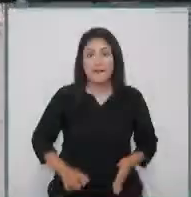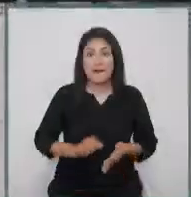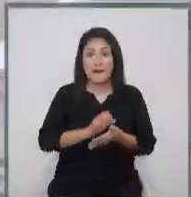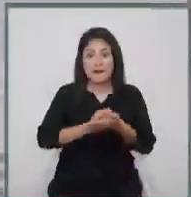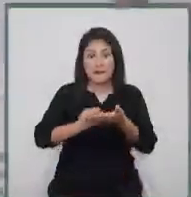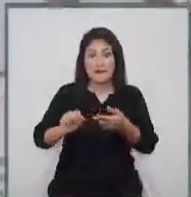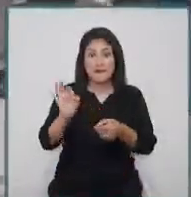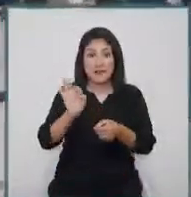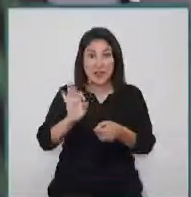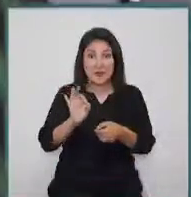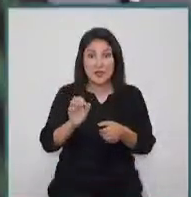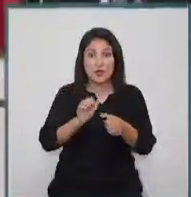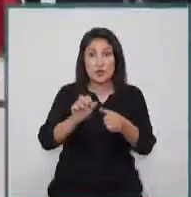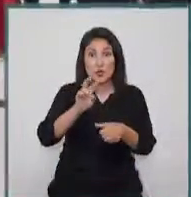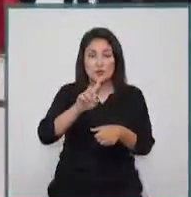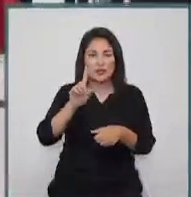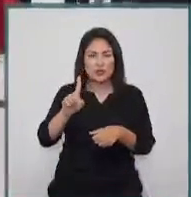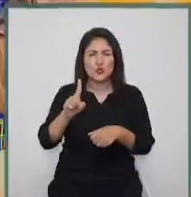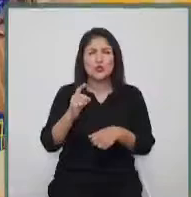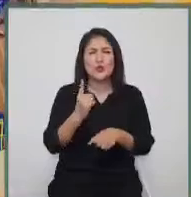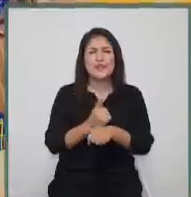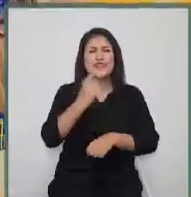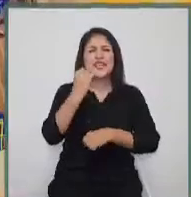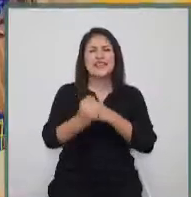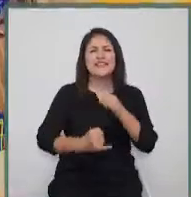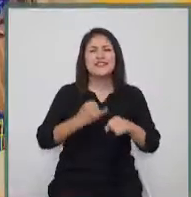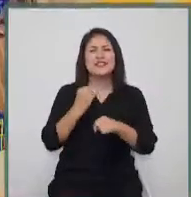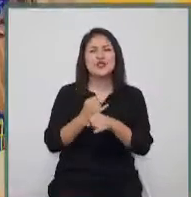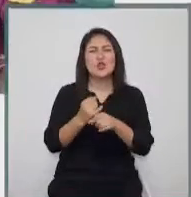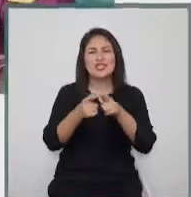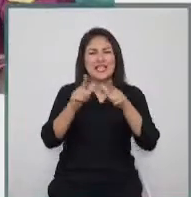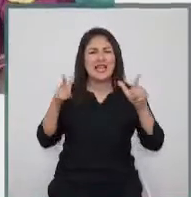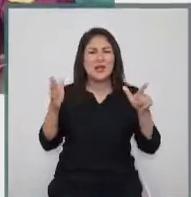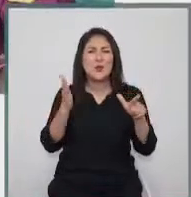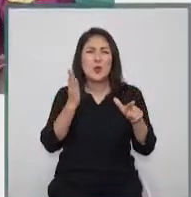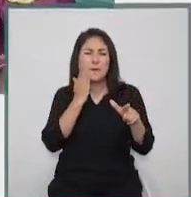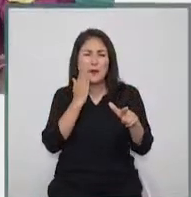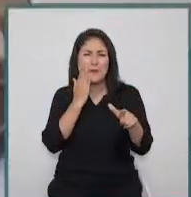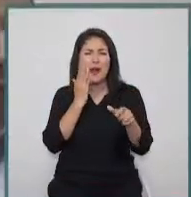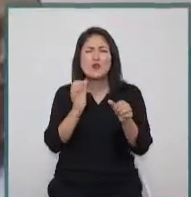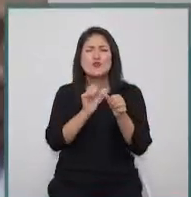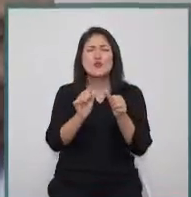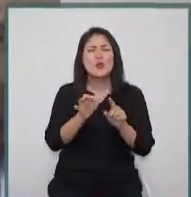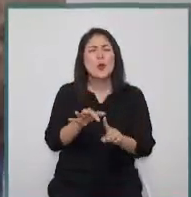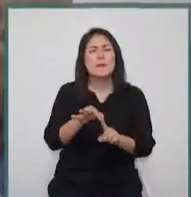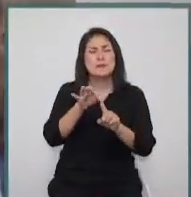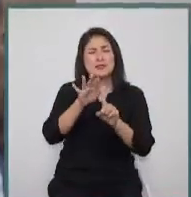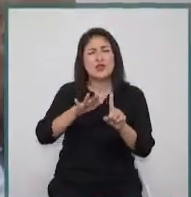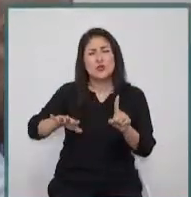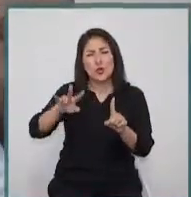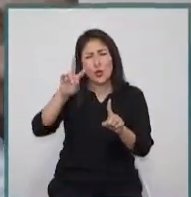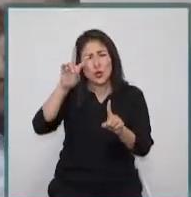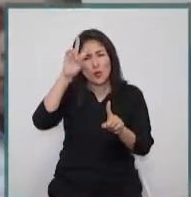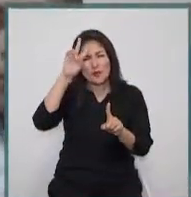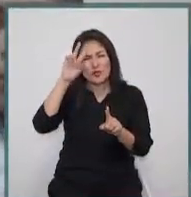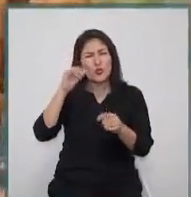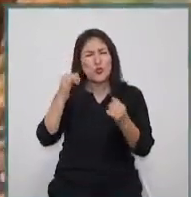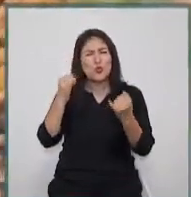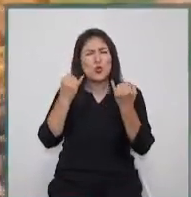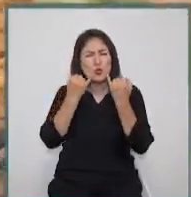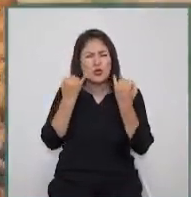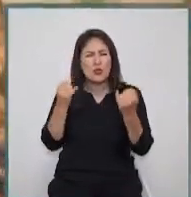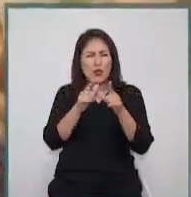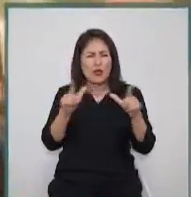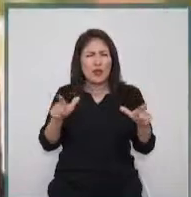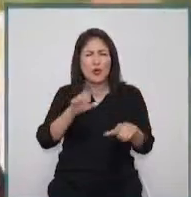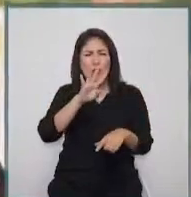El 21 de febrero fue el Día Internacional de la Lengua Materna, una fecha especial para el Perú, donde 48